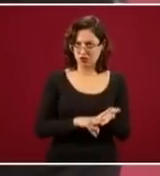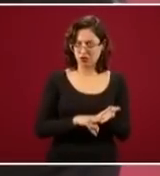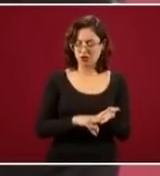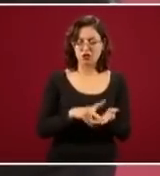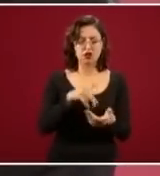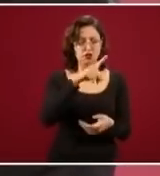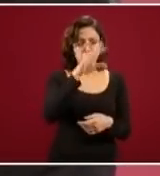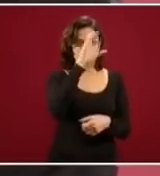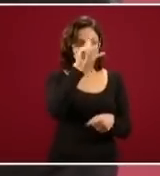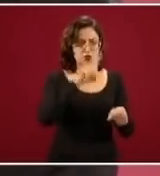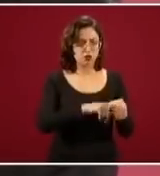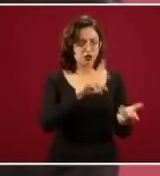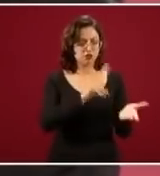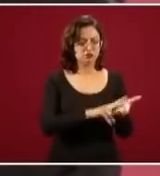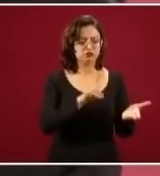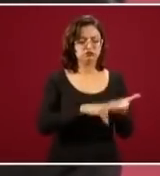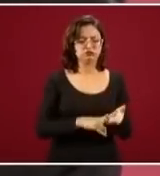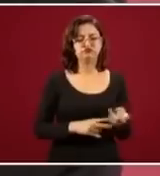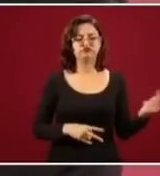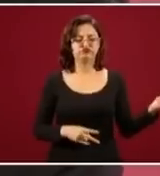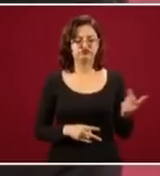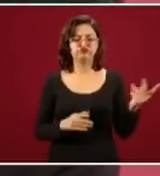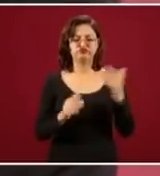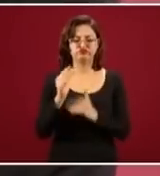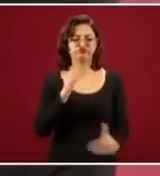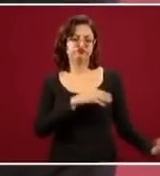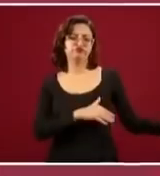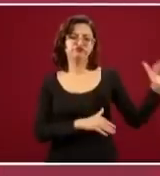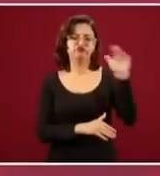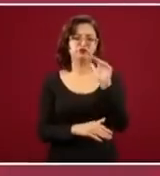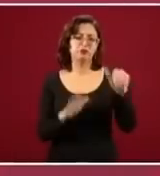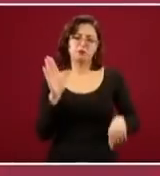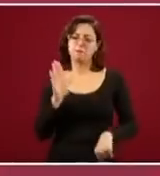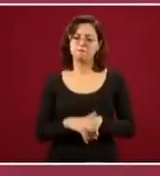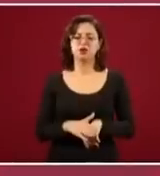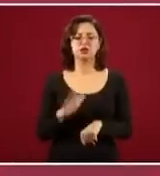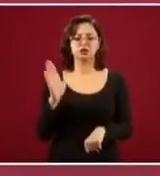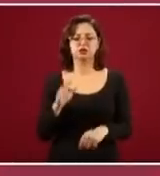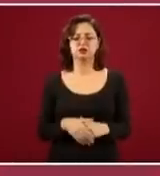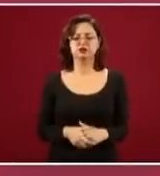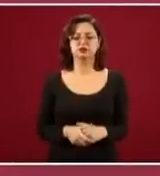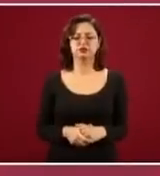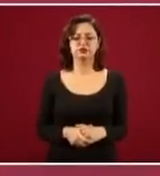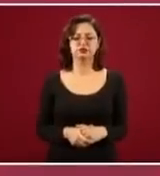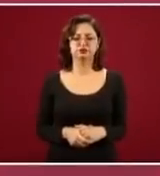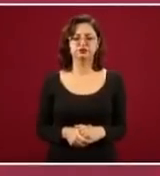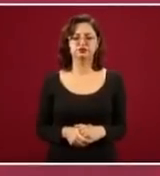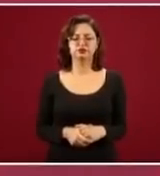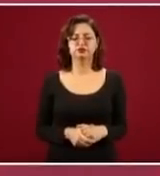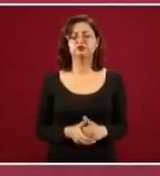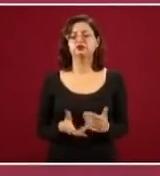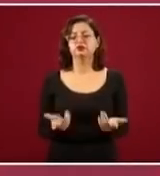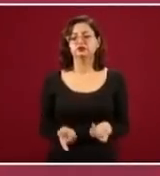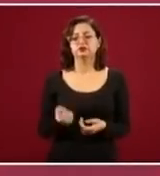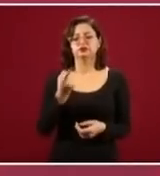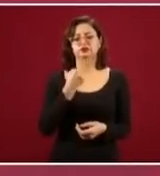patrimonio cultural artístico de nuestro pueblo. O sea, nosotros